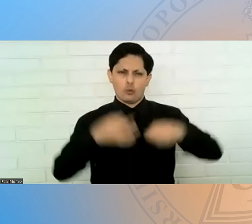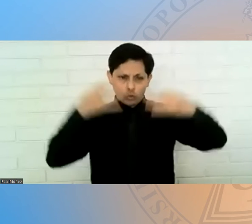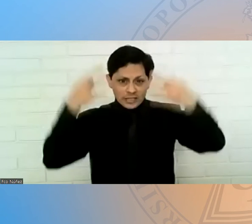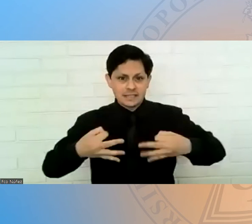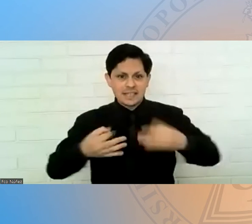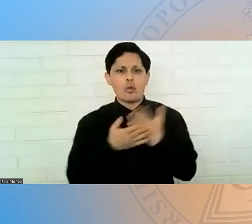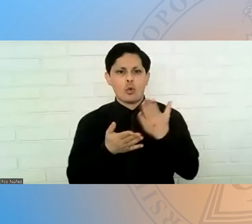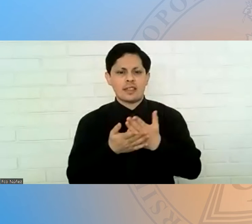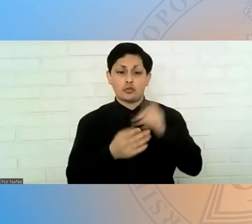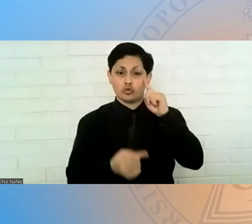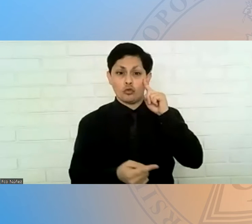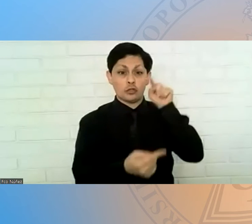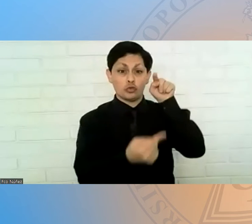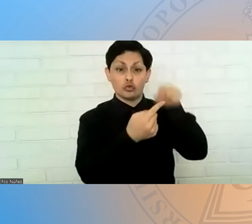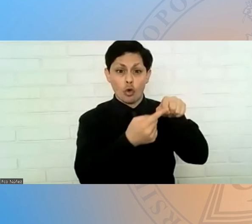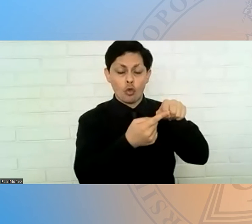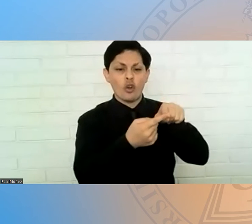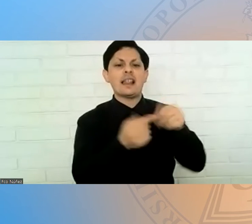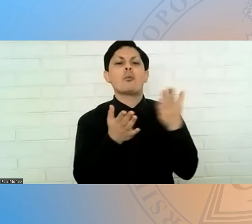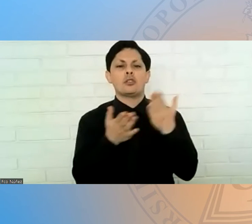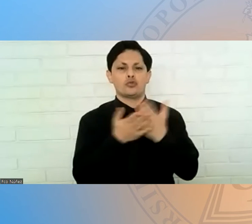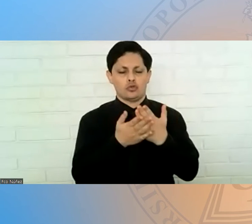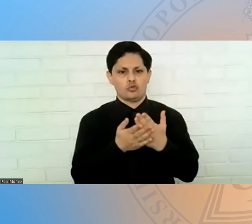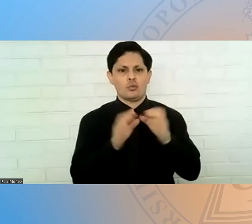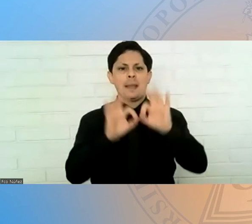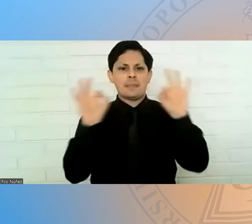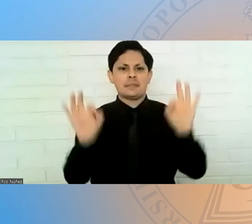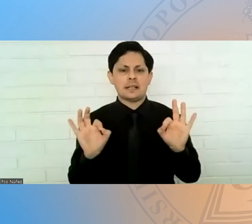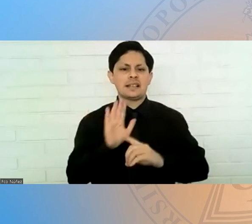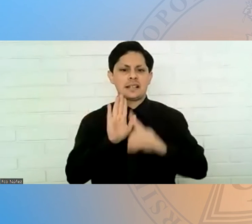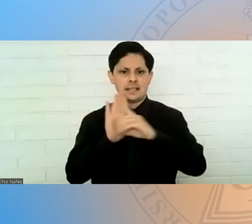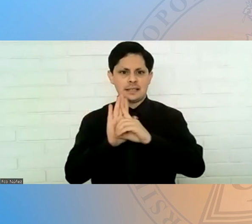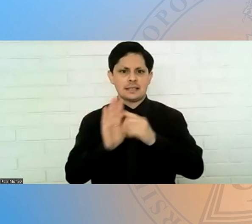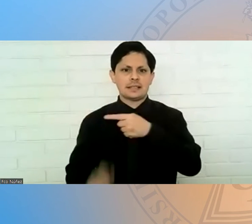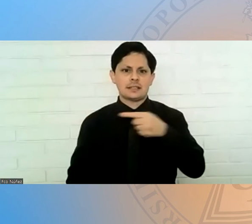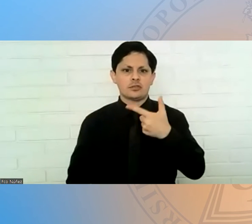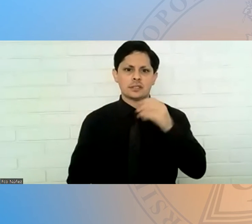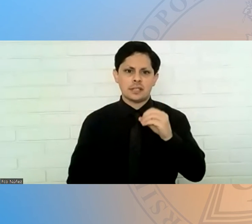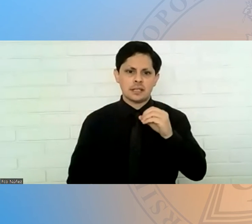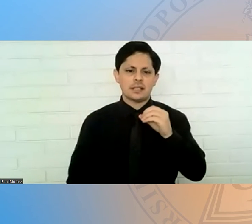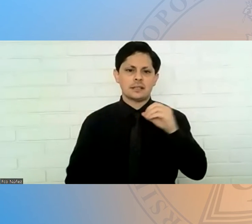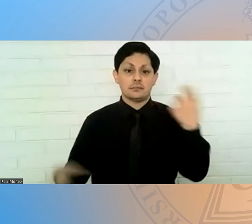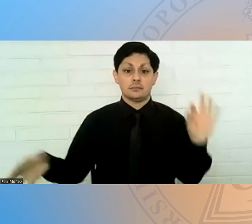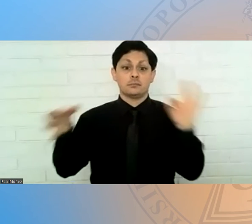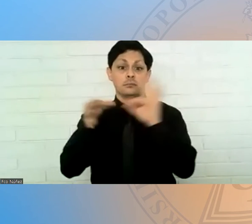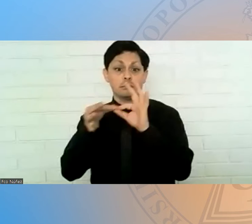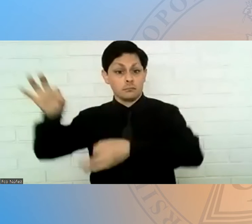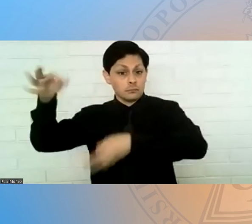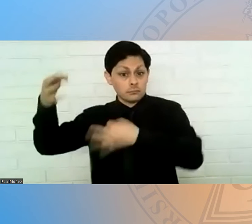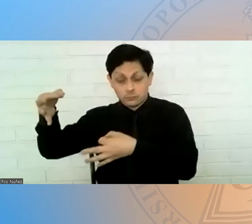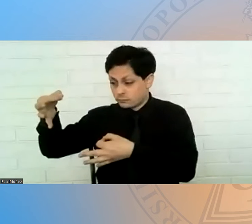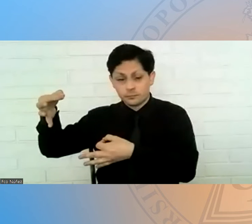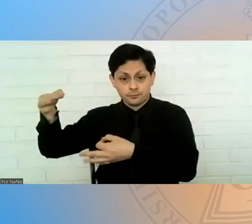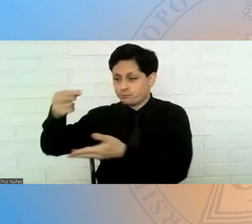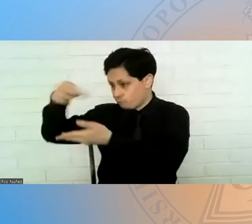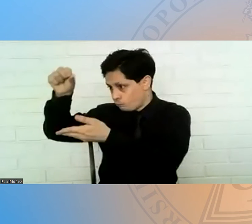en la educación especial, entre ellos el decreto 170 y su relación con el diagnóstico,